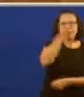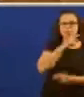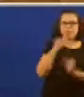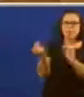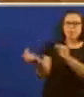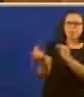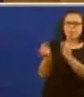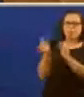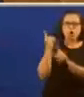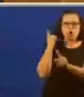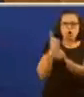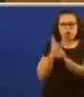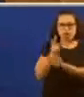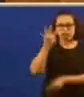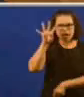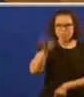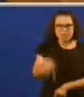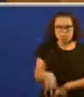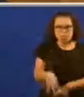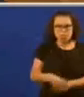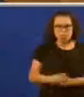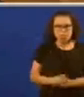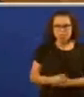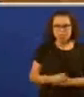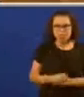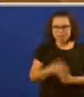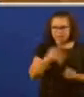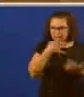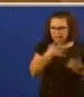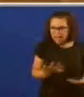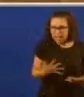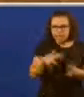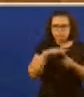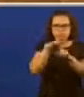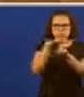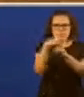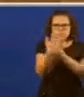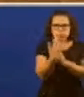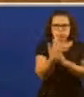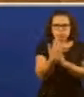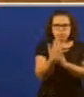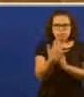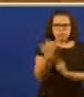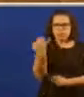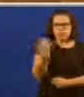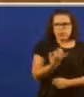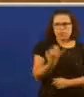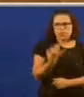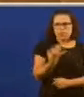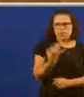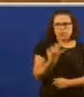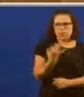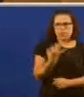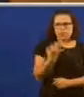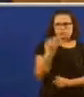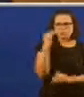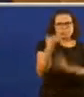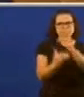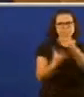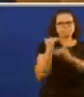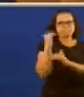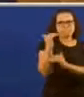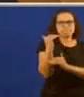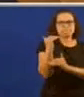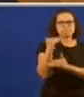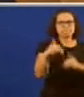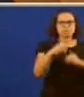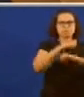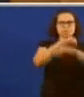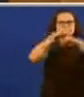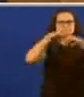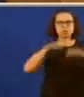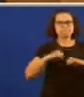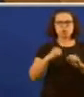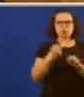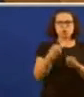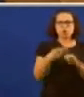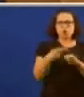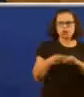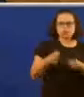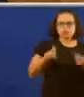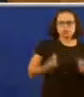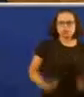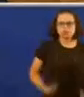ataque a Cataluña. Este é un momento, señor Feijó, para ter altura de miras e practicar a política con